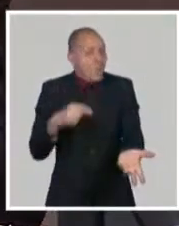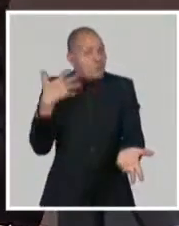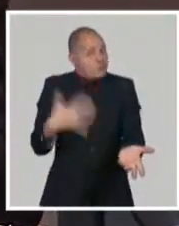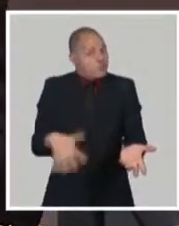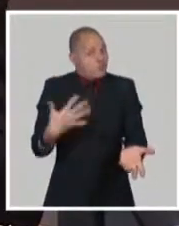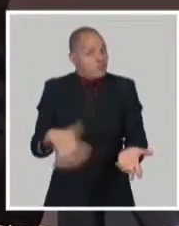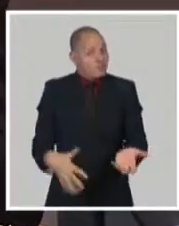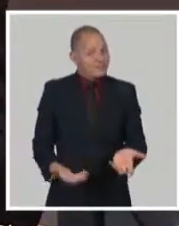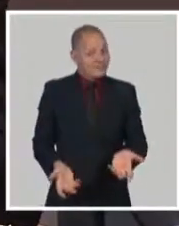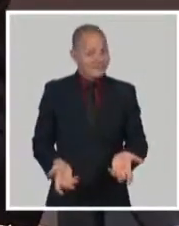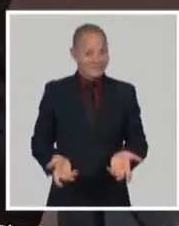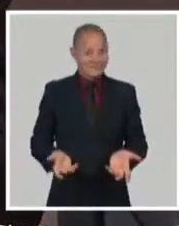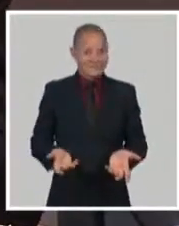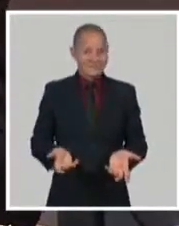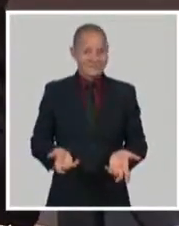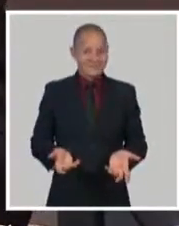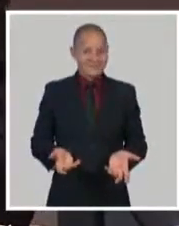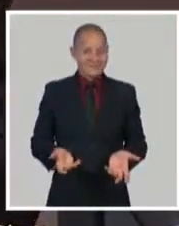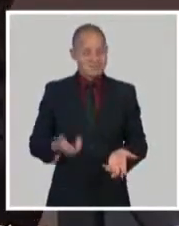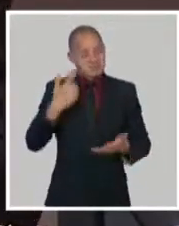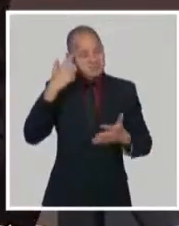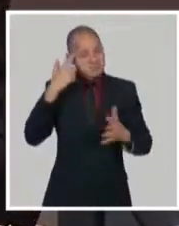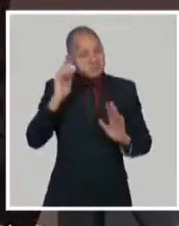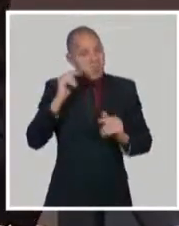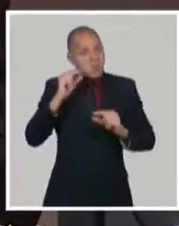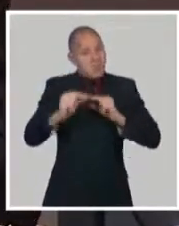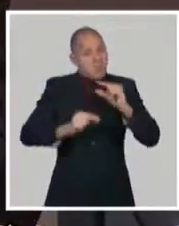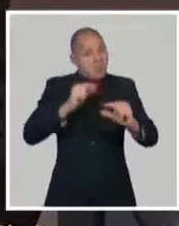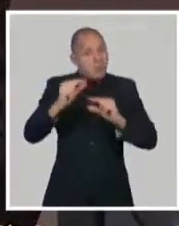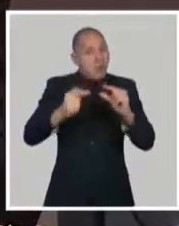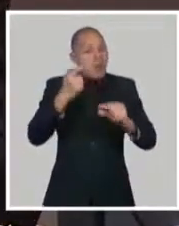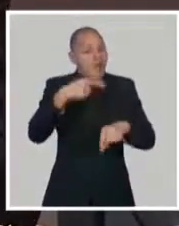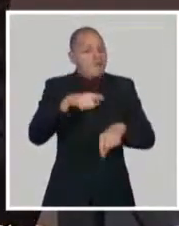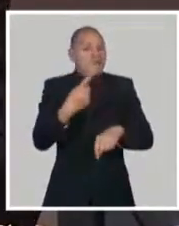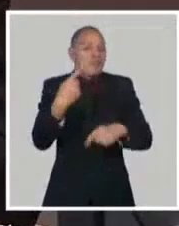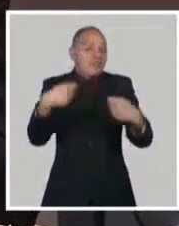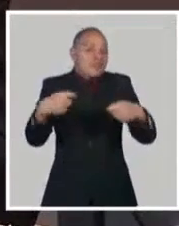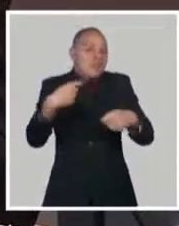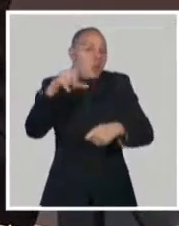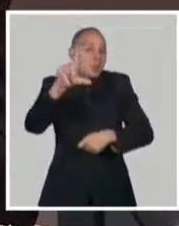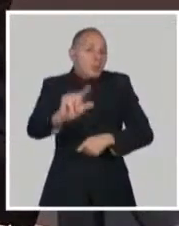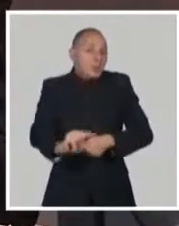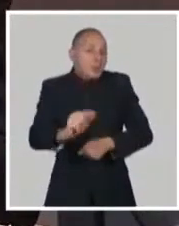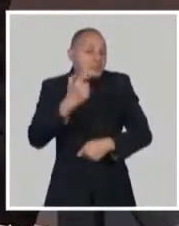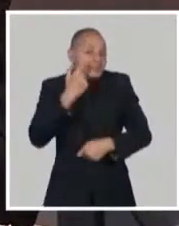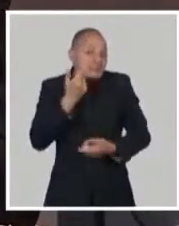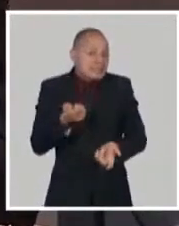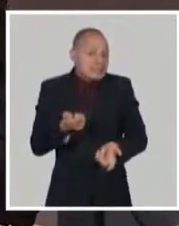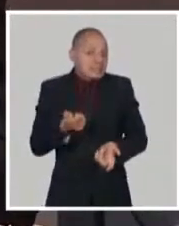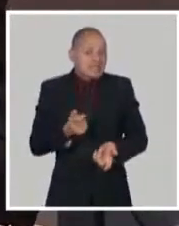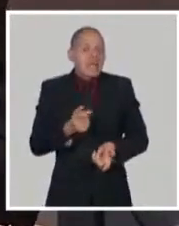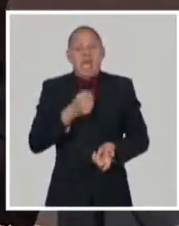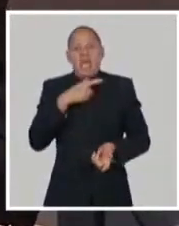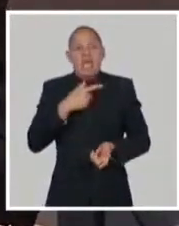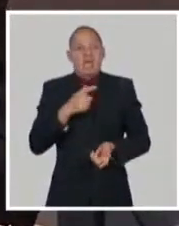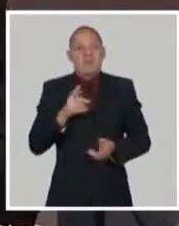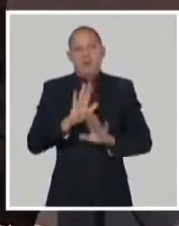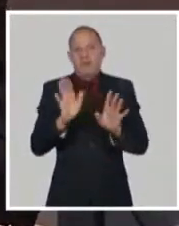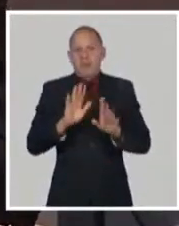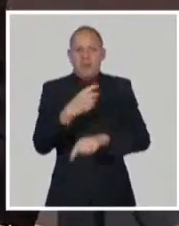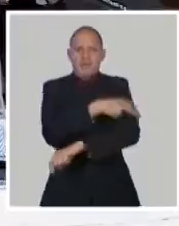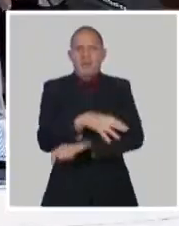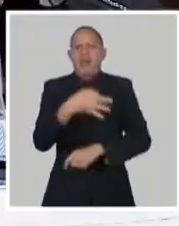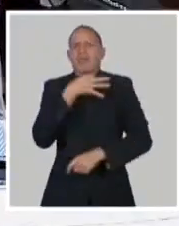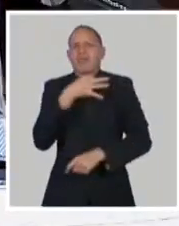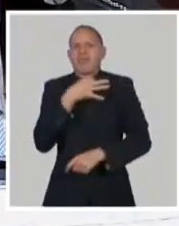momentos. O sea, esperemos que los precios de la vacuna bajen también para que tenga acceso a los países más pobres.